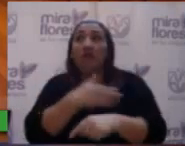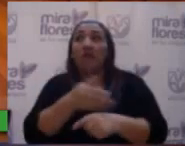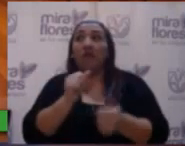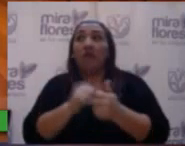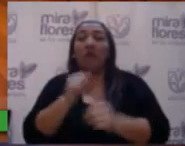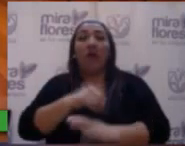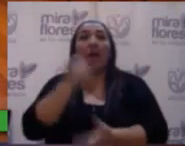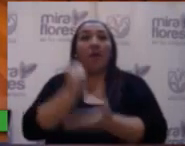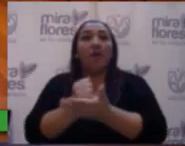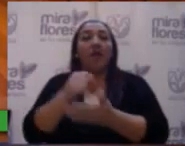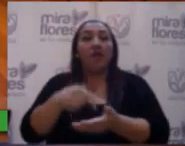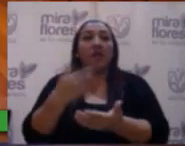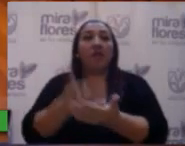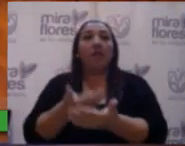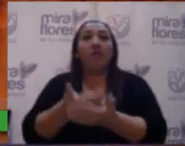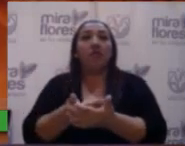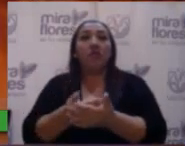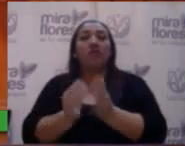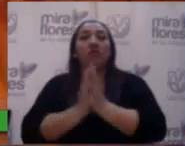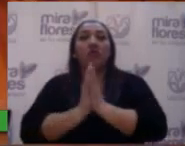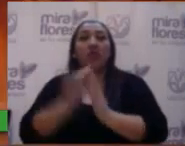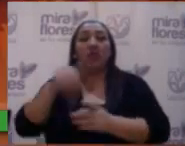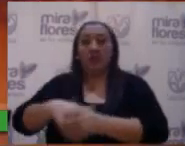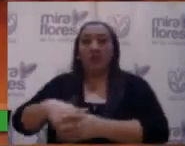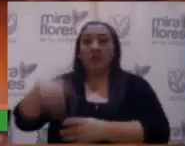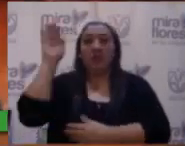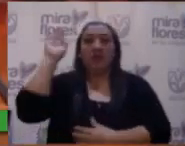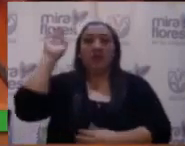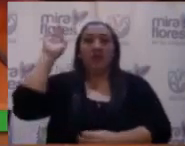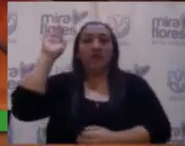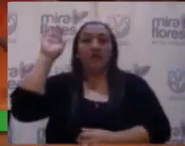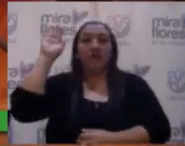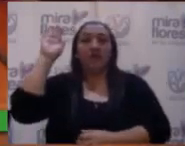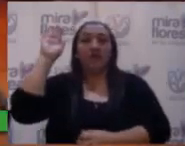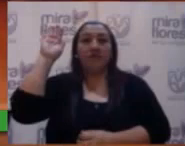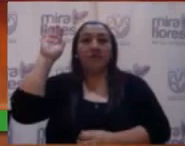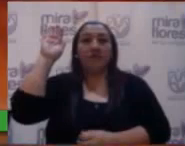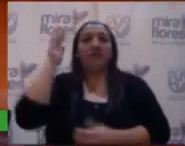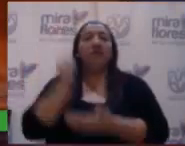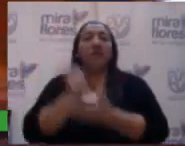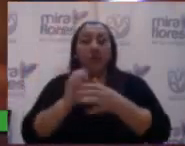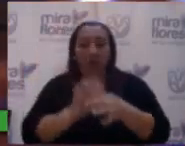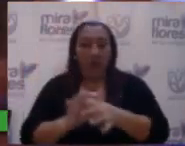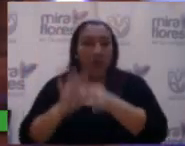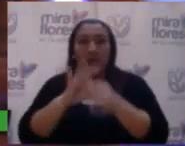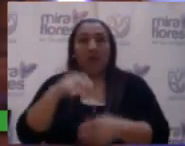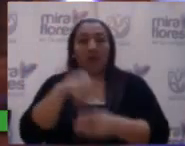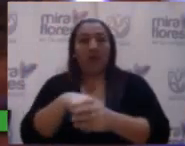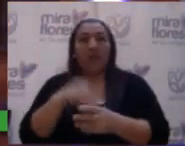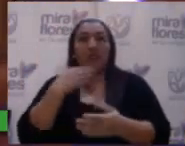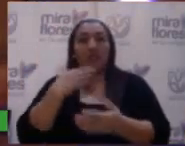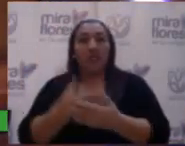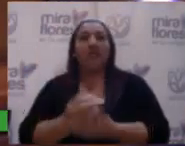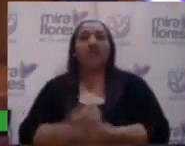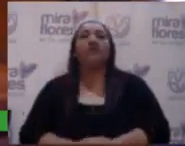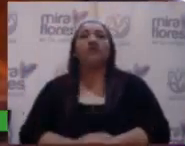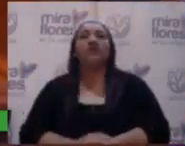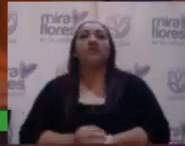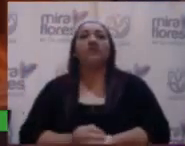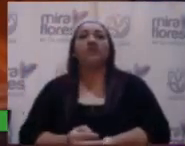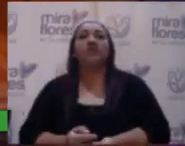de aprobar esta propuesta si lo hace especial de conformidad se aprueba también por unanimidad de votos Muchas gracias vamos